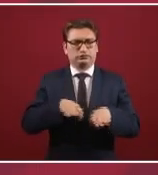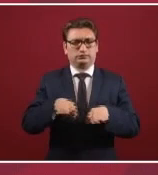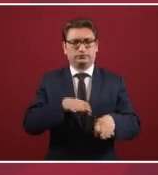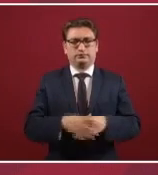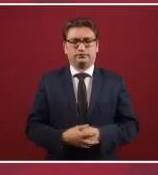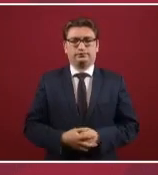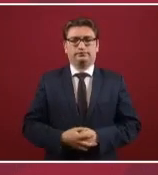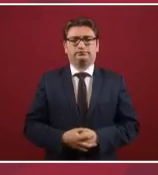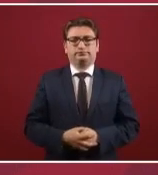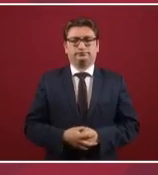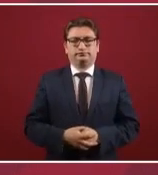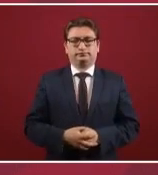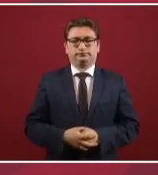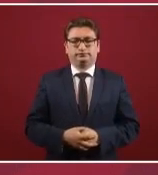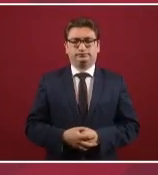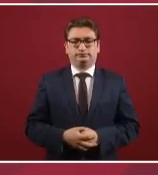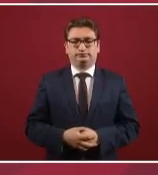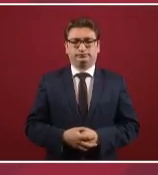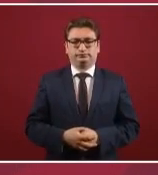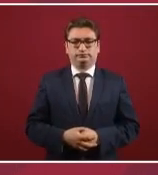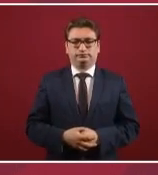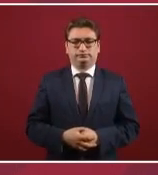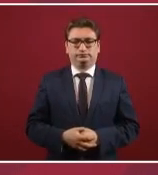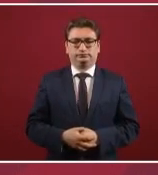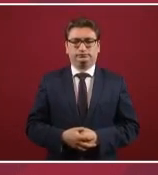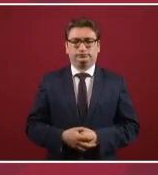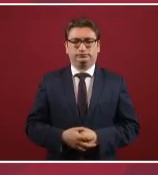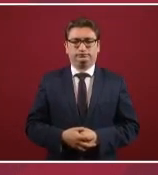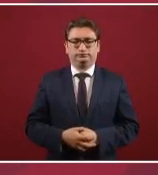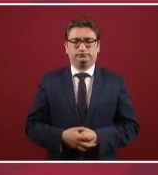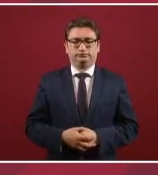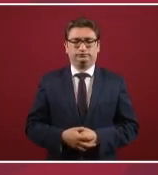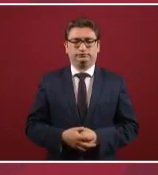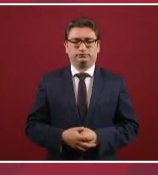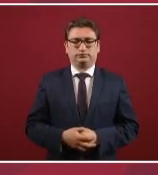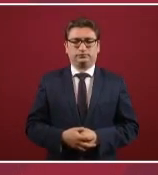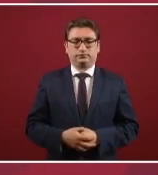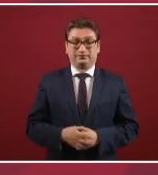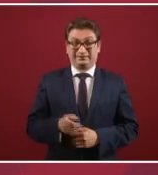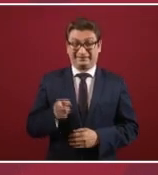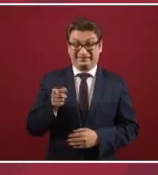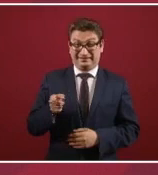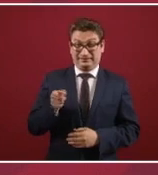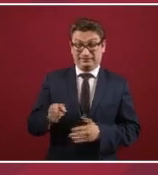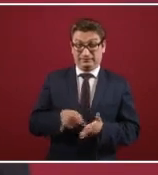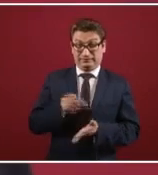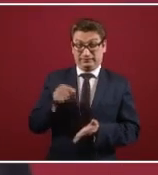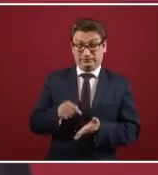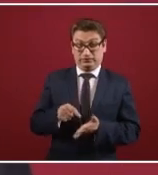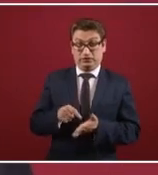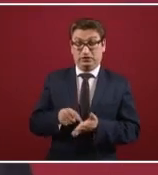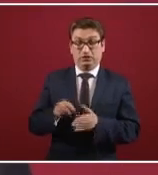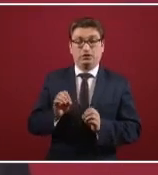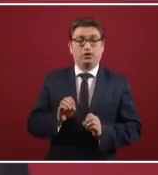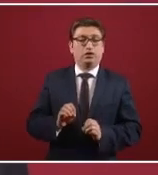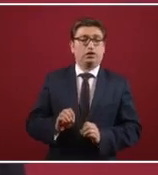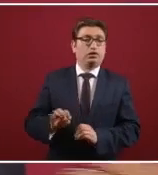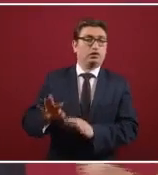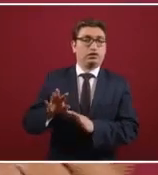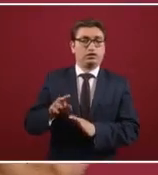y ahí se dejo crecer el guachi col